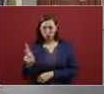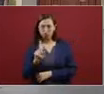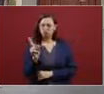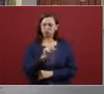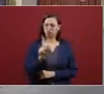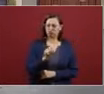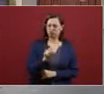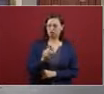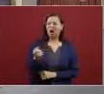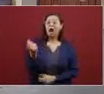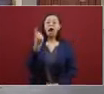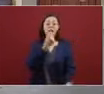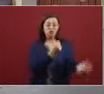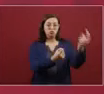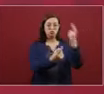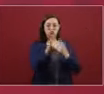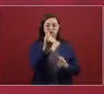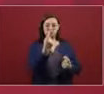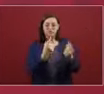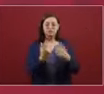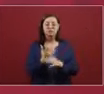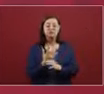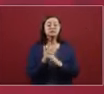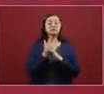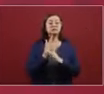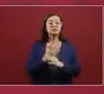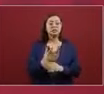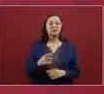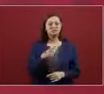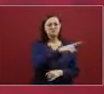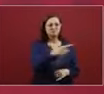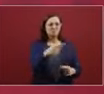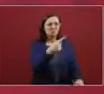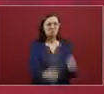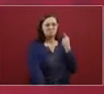Dije que iba yo a ejercer mi derecho de réplica